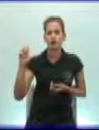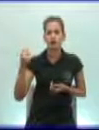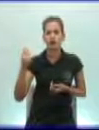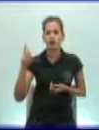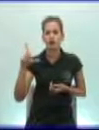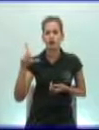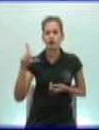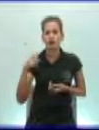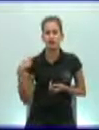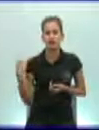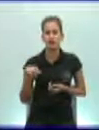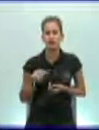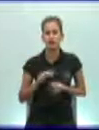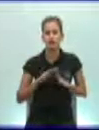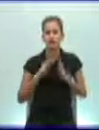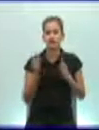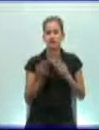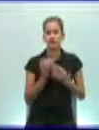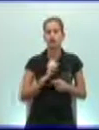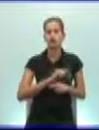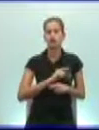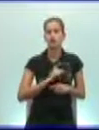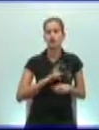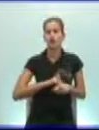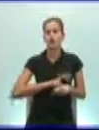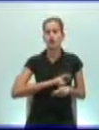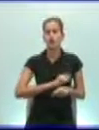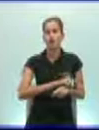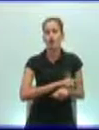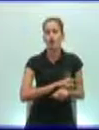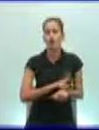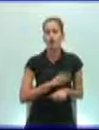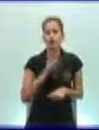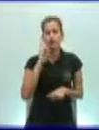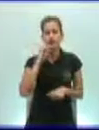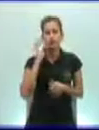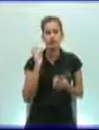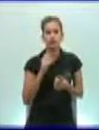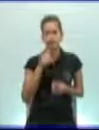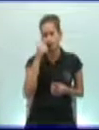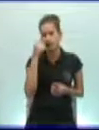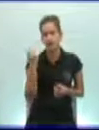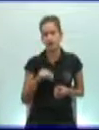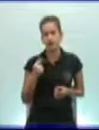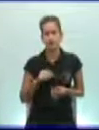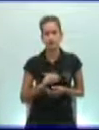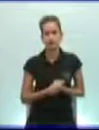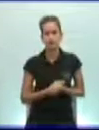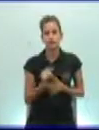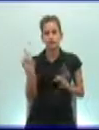esa oración y a circular el núcleo del sujeto. Adelante.